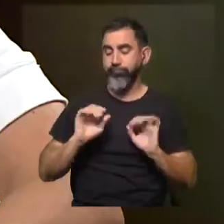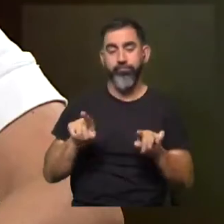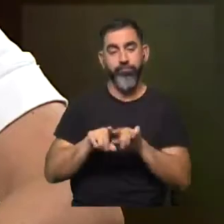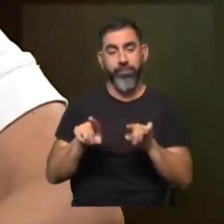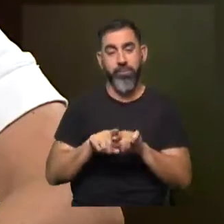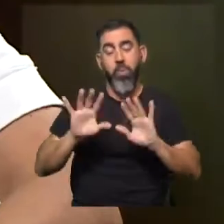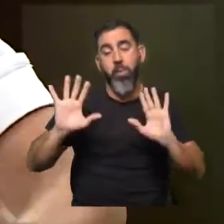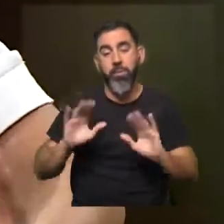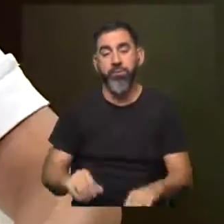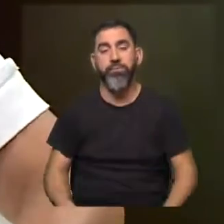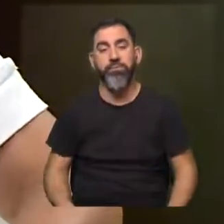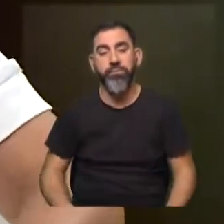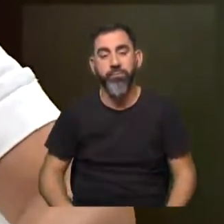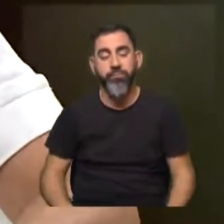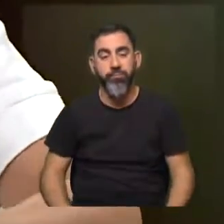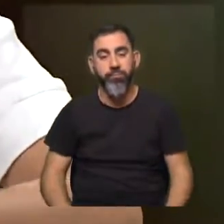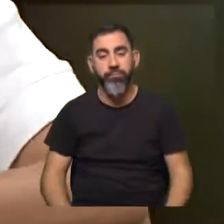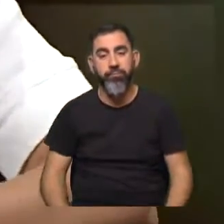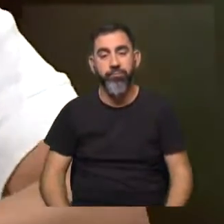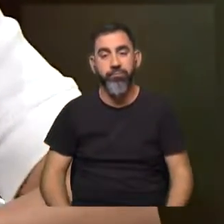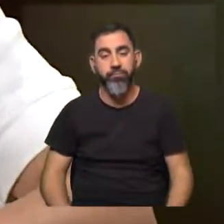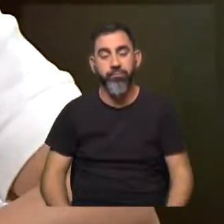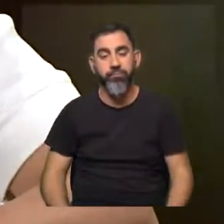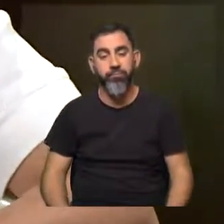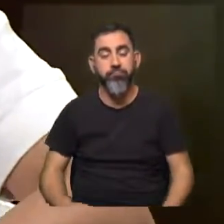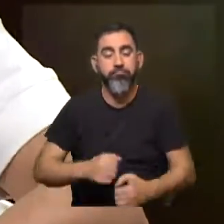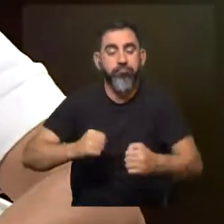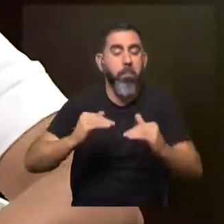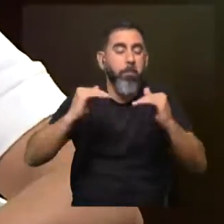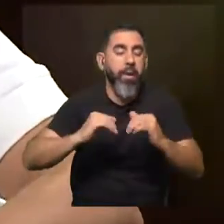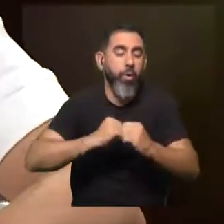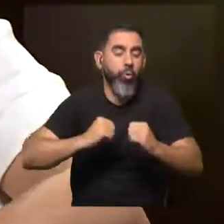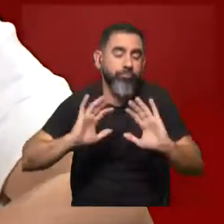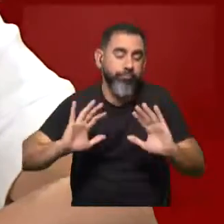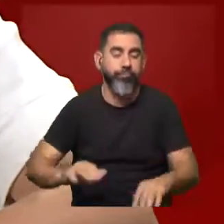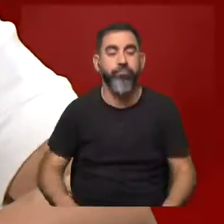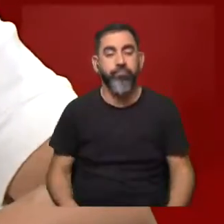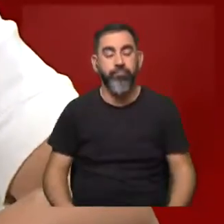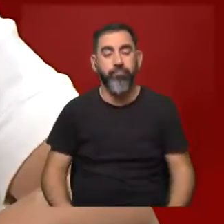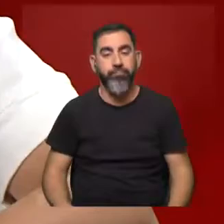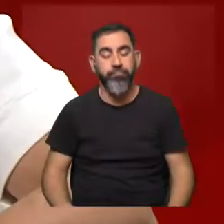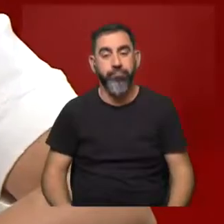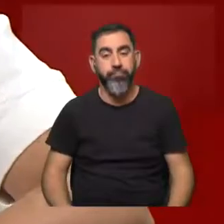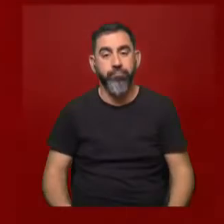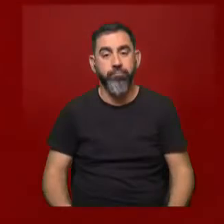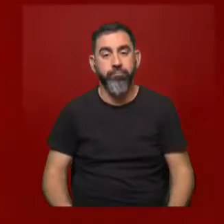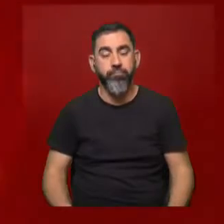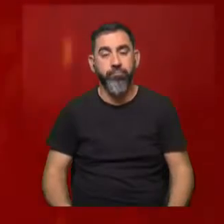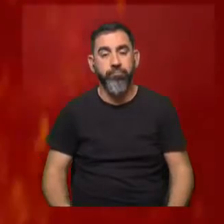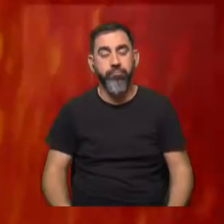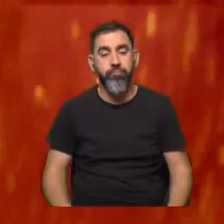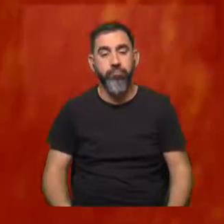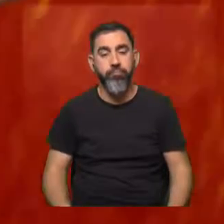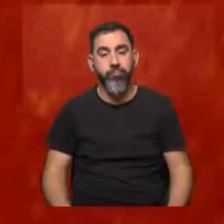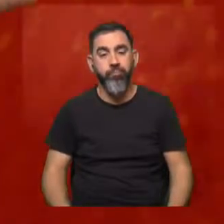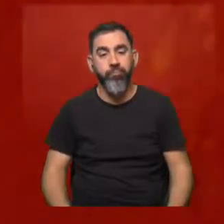de repente no me hace engordar tanto, exacto, por ejemplo, ¿no? Hincha un poco menos, como se dice exactamente, en el boliche. ahí está, eso mismo. Karina, vuelvo por un momento a lo